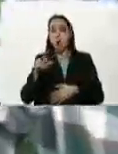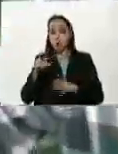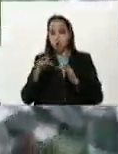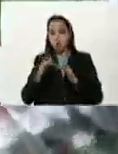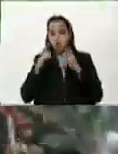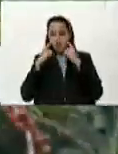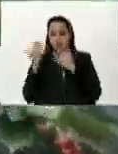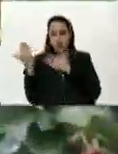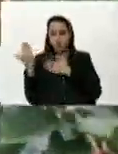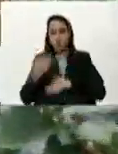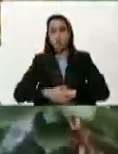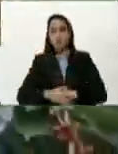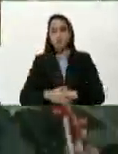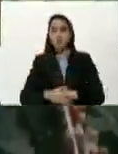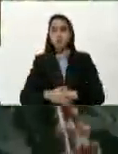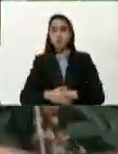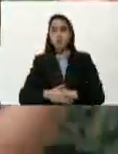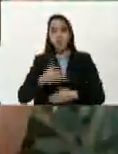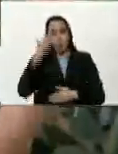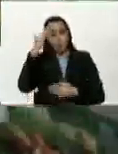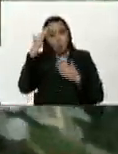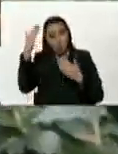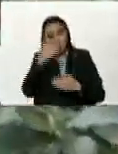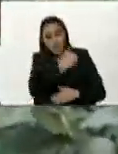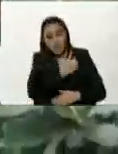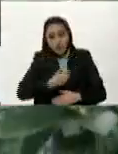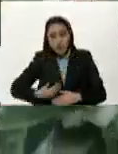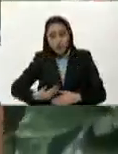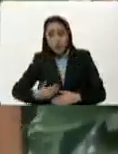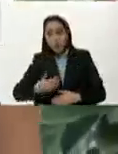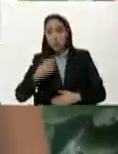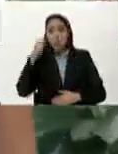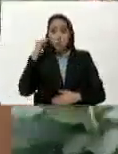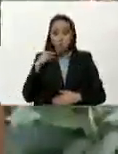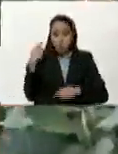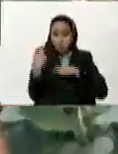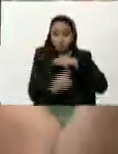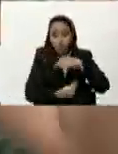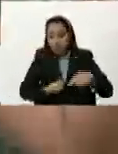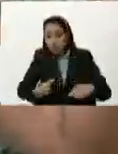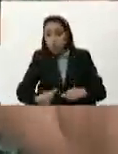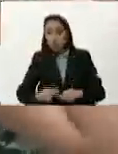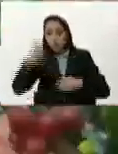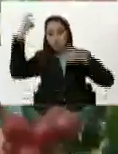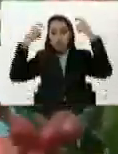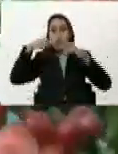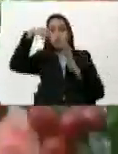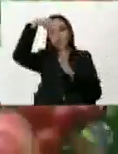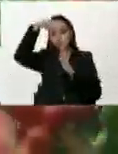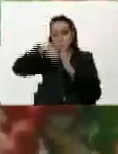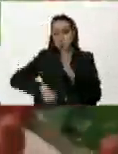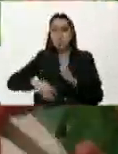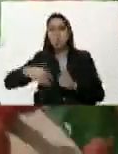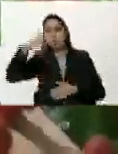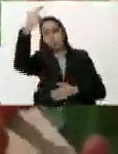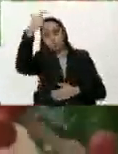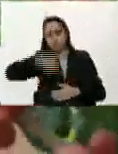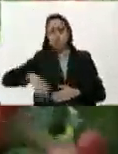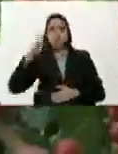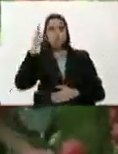para acá hola presidente recibe un saludo bolivariano revolucionario chavista y profundamente feminista